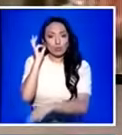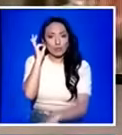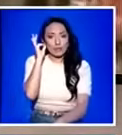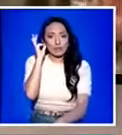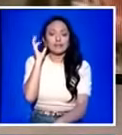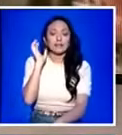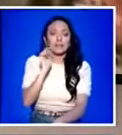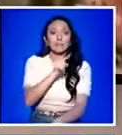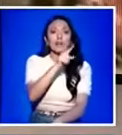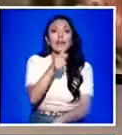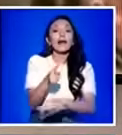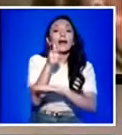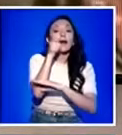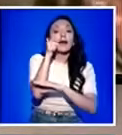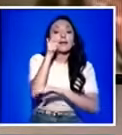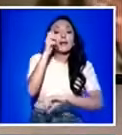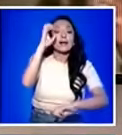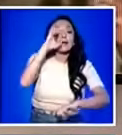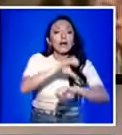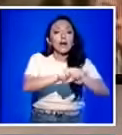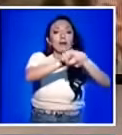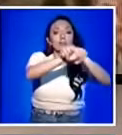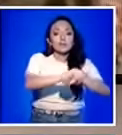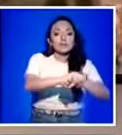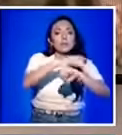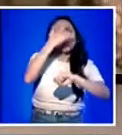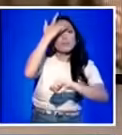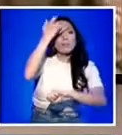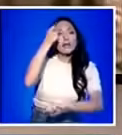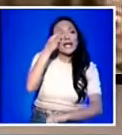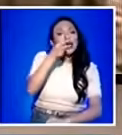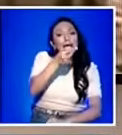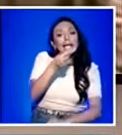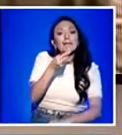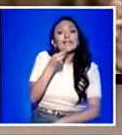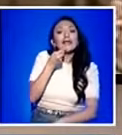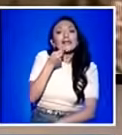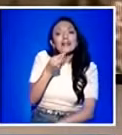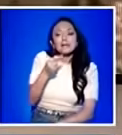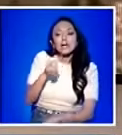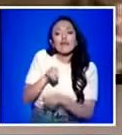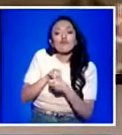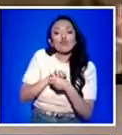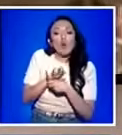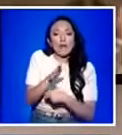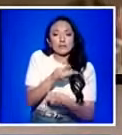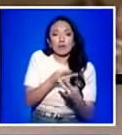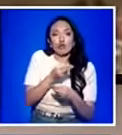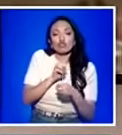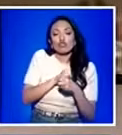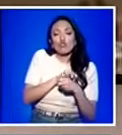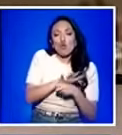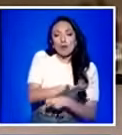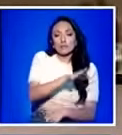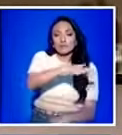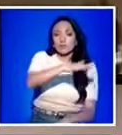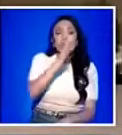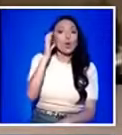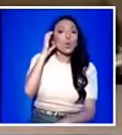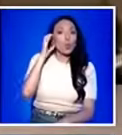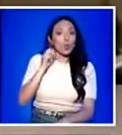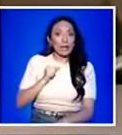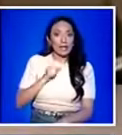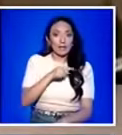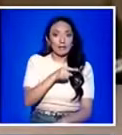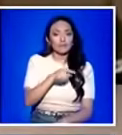el presunto delito de oferta para realizar tráfico de influencias. El operativo se llevó a cabo en la ciudad de Cuenca y Diego Puente